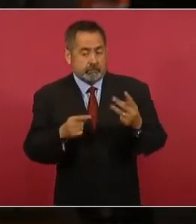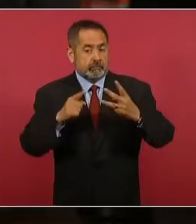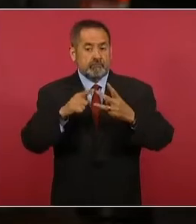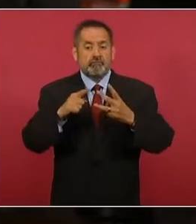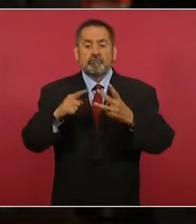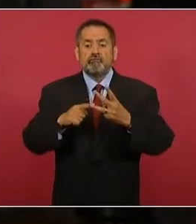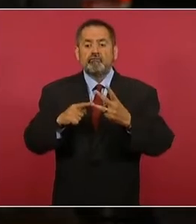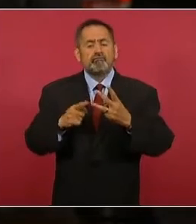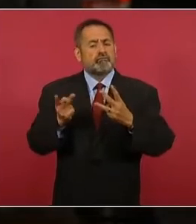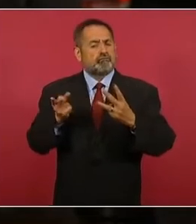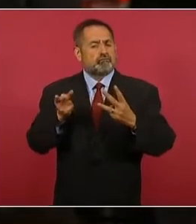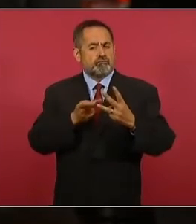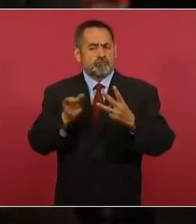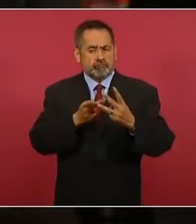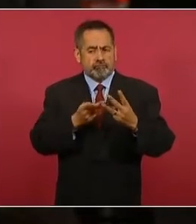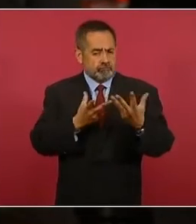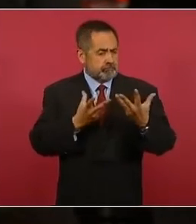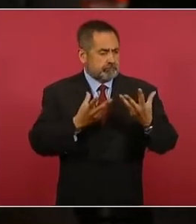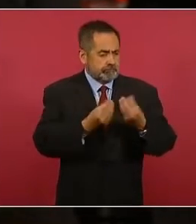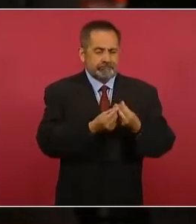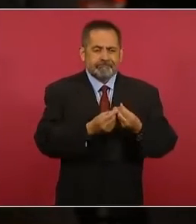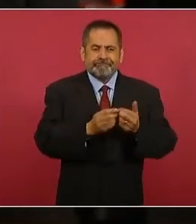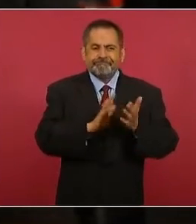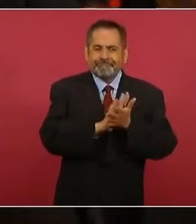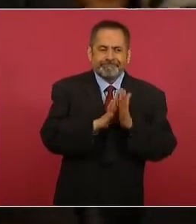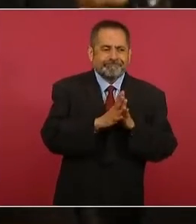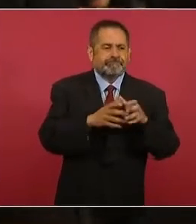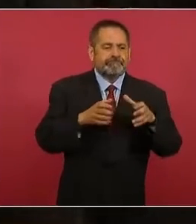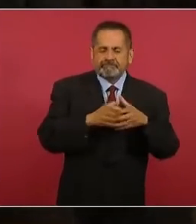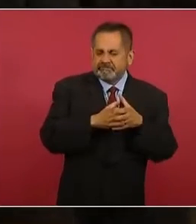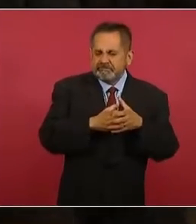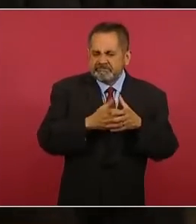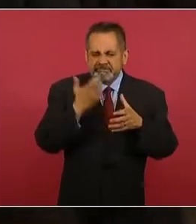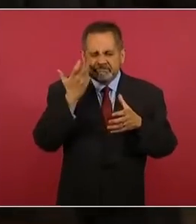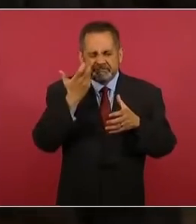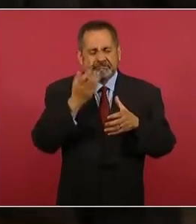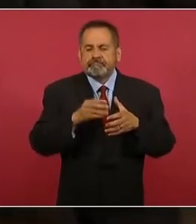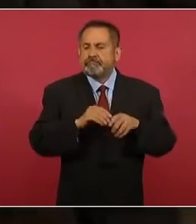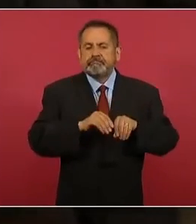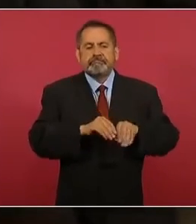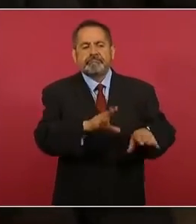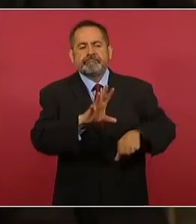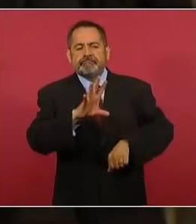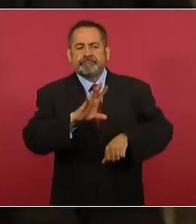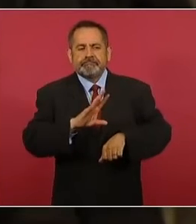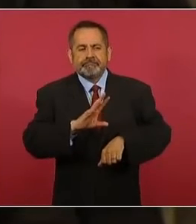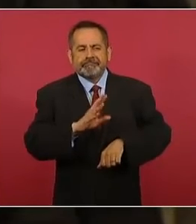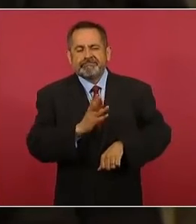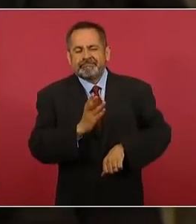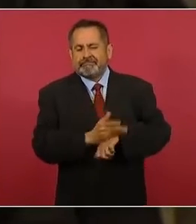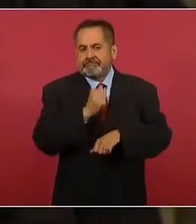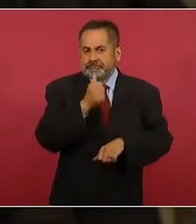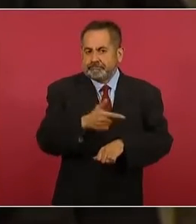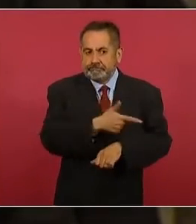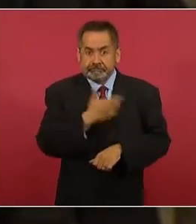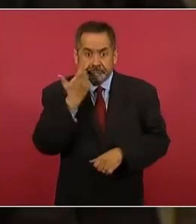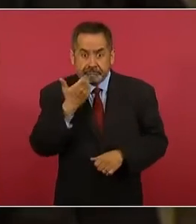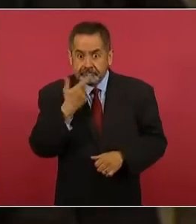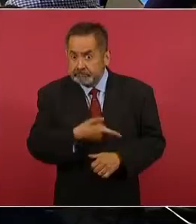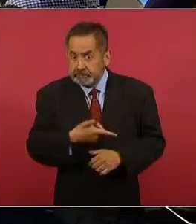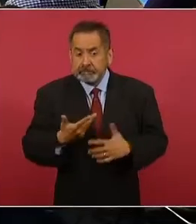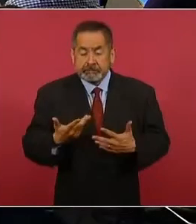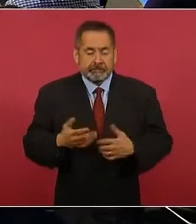que participaron en estas componendas para generar esta impunidad. Se dice específicamente en el caso de uno de